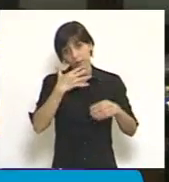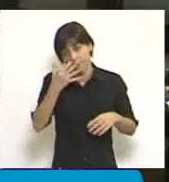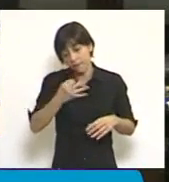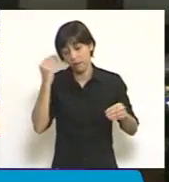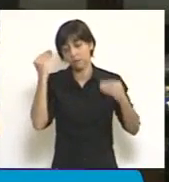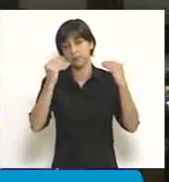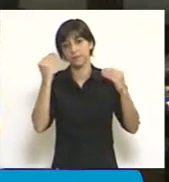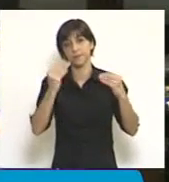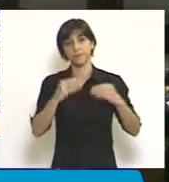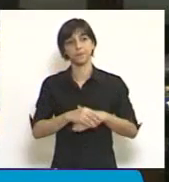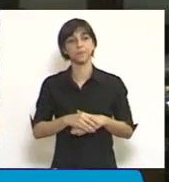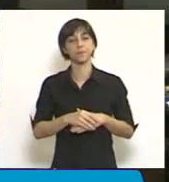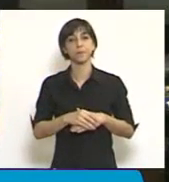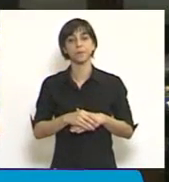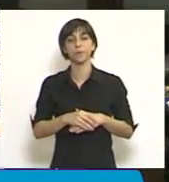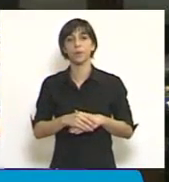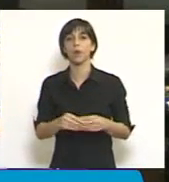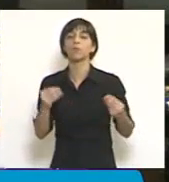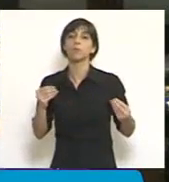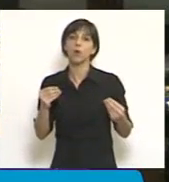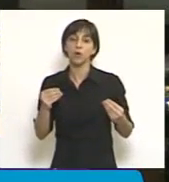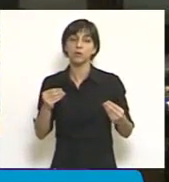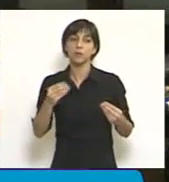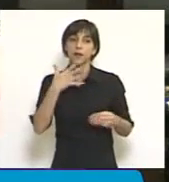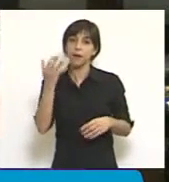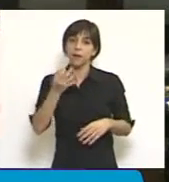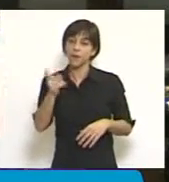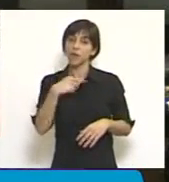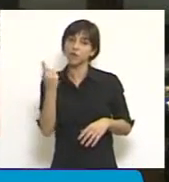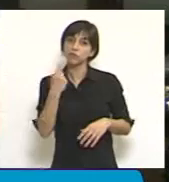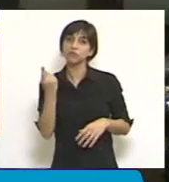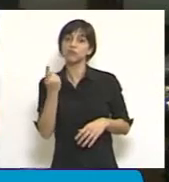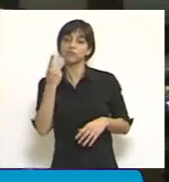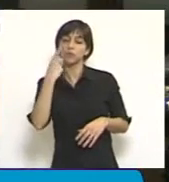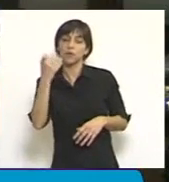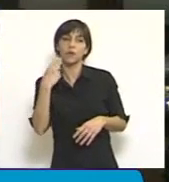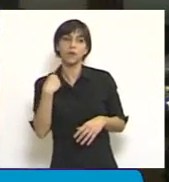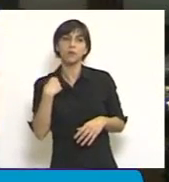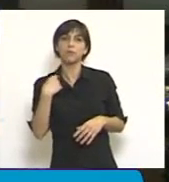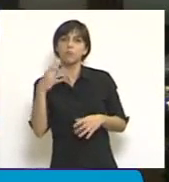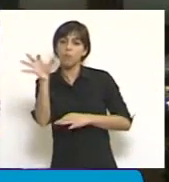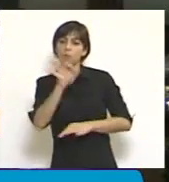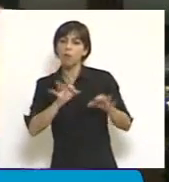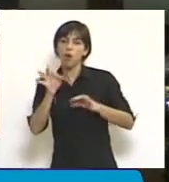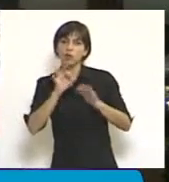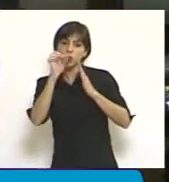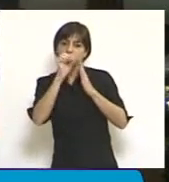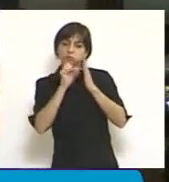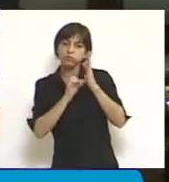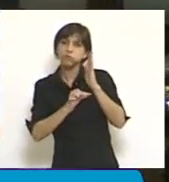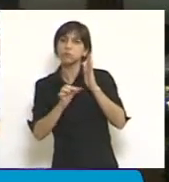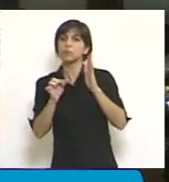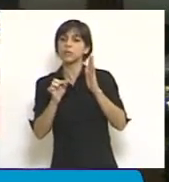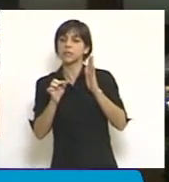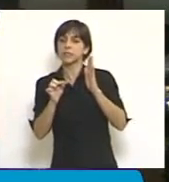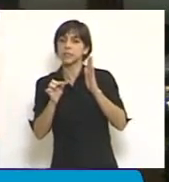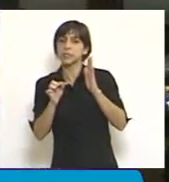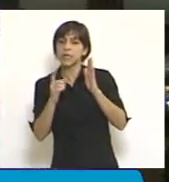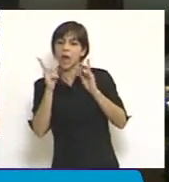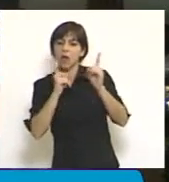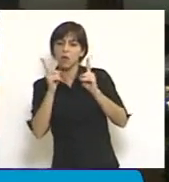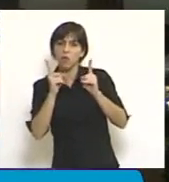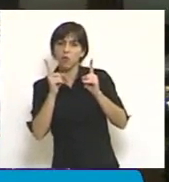aquí es donde encontramos serias deficiencias y debemos llamar la atención sobre algunas previsiones del proyecto